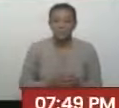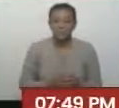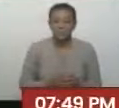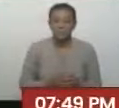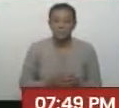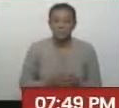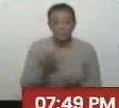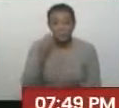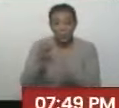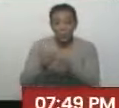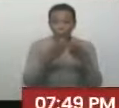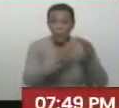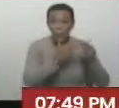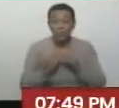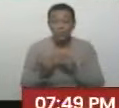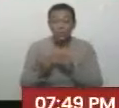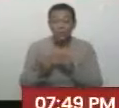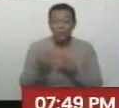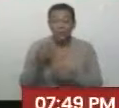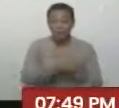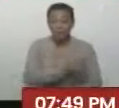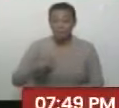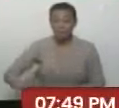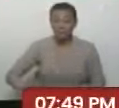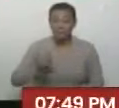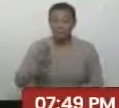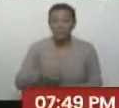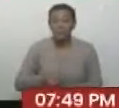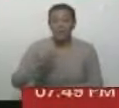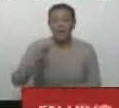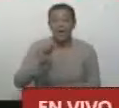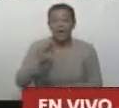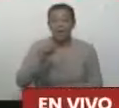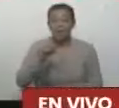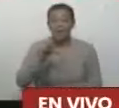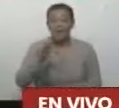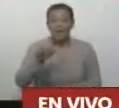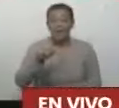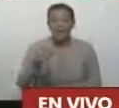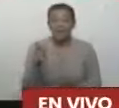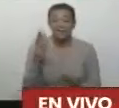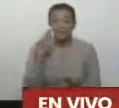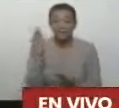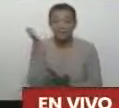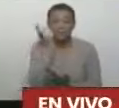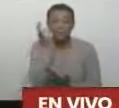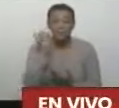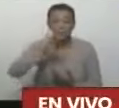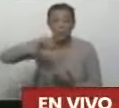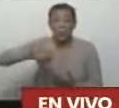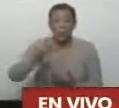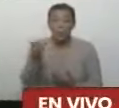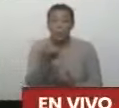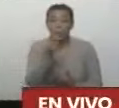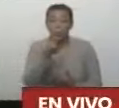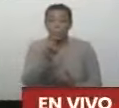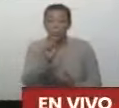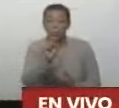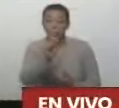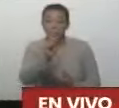Mira, de la comunidad china, ¿viste? Asley Verónica Brazón Sequera y Gustavo Armando